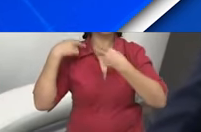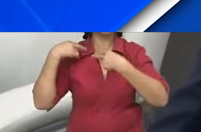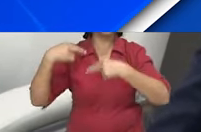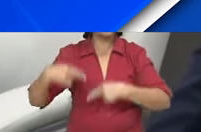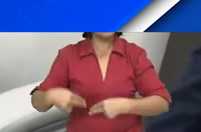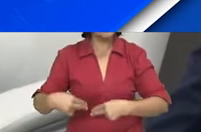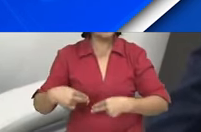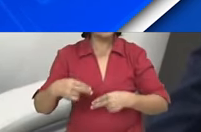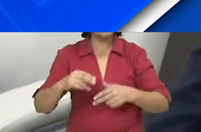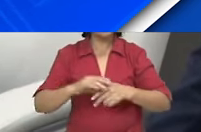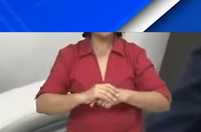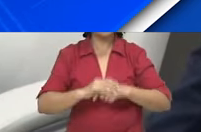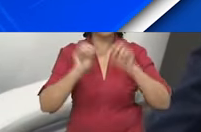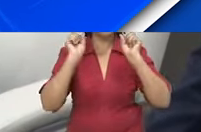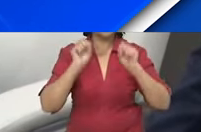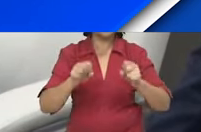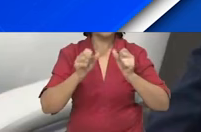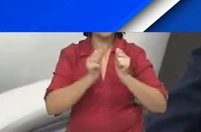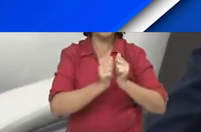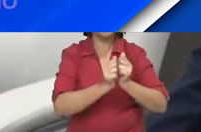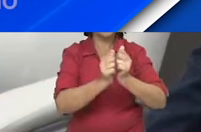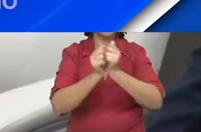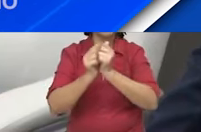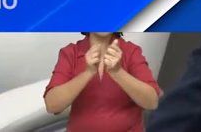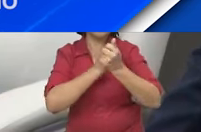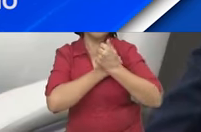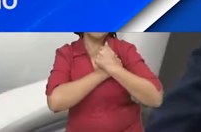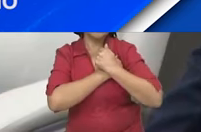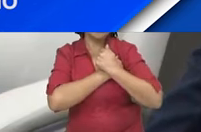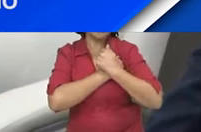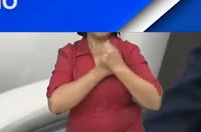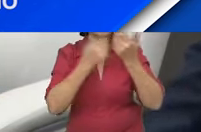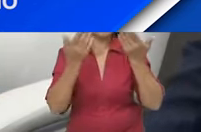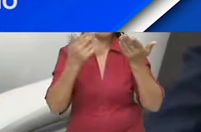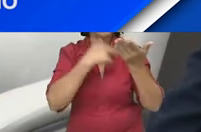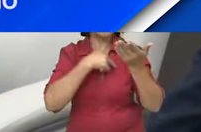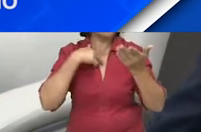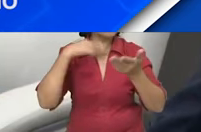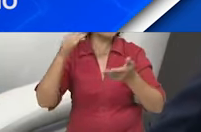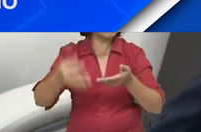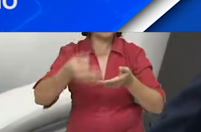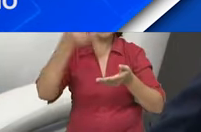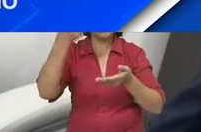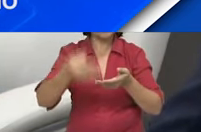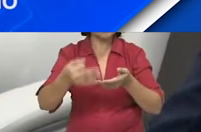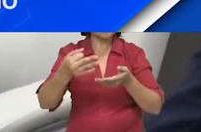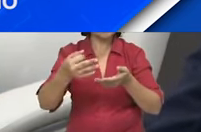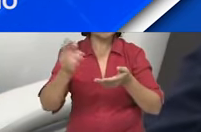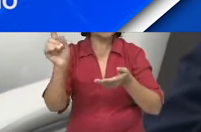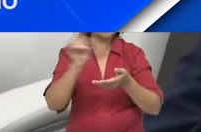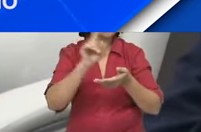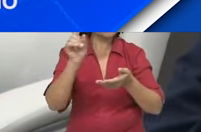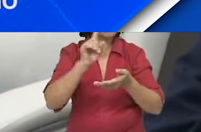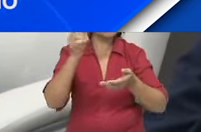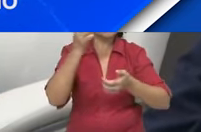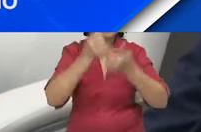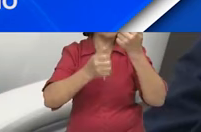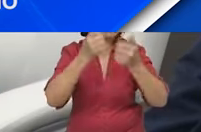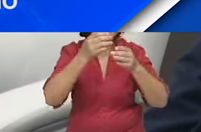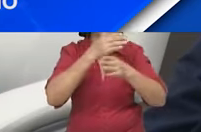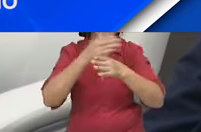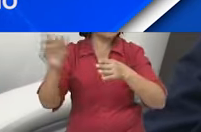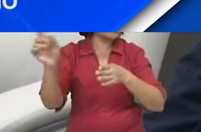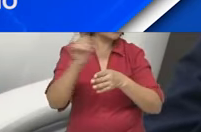humanista para acompañar con cariño y asegurar que no haya exclusión